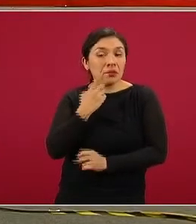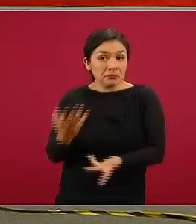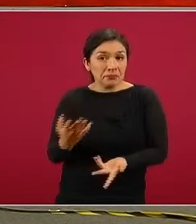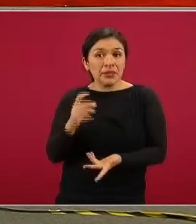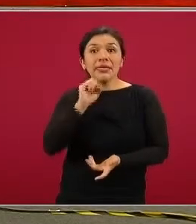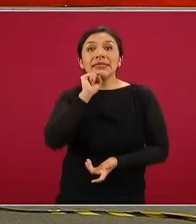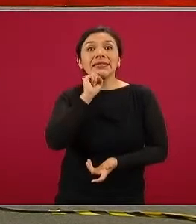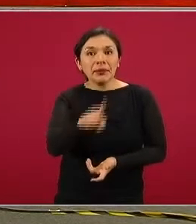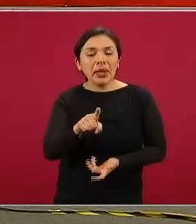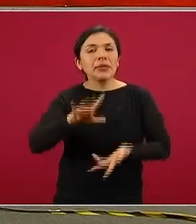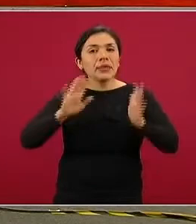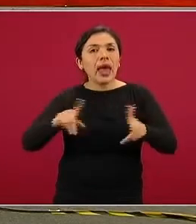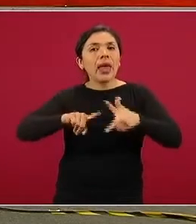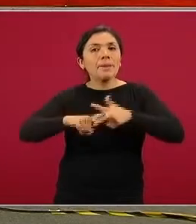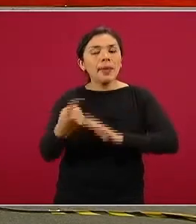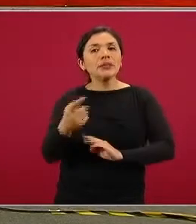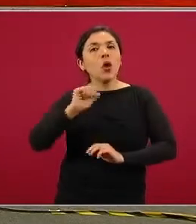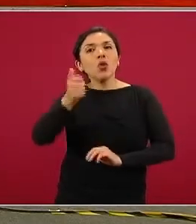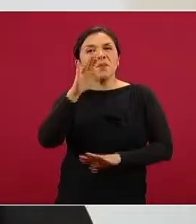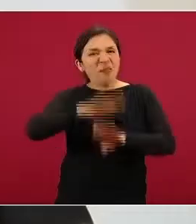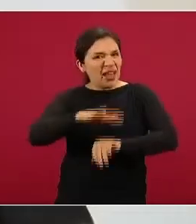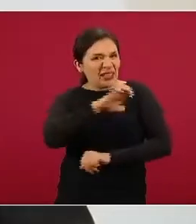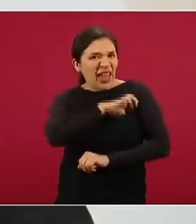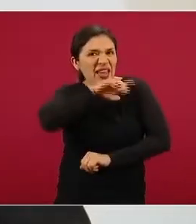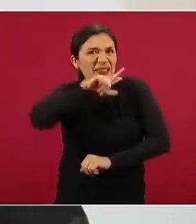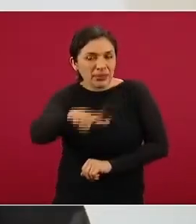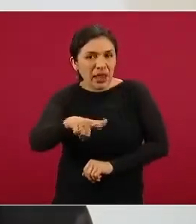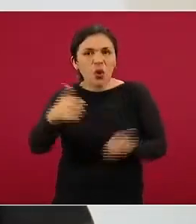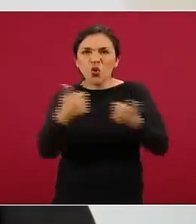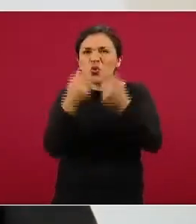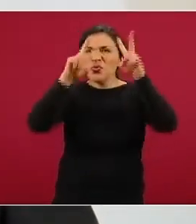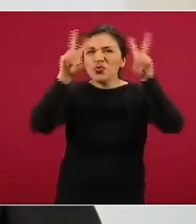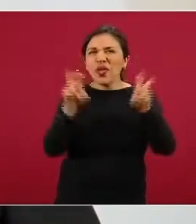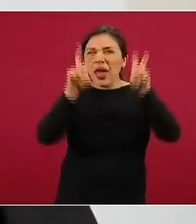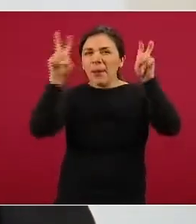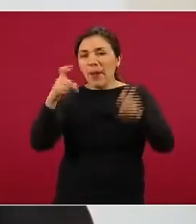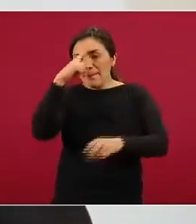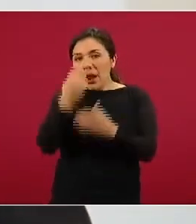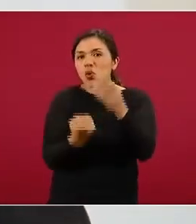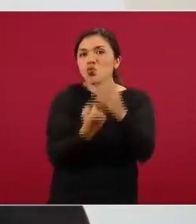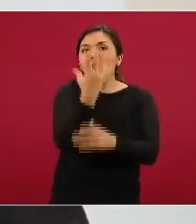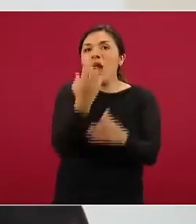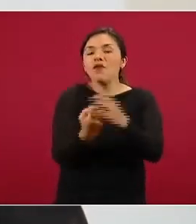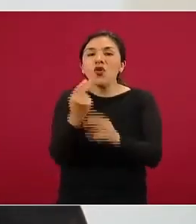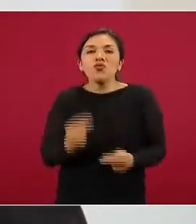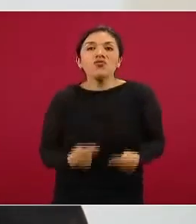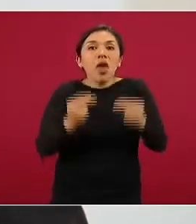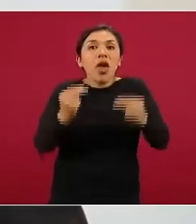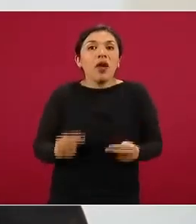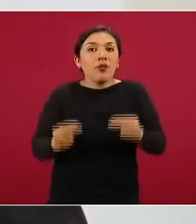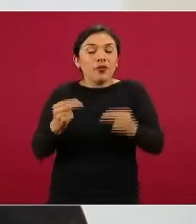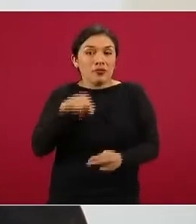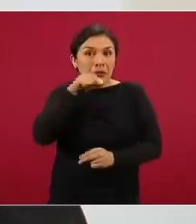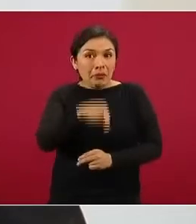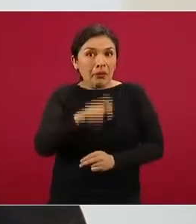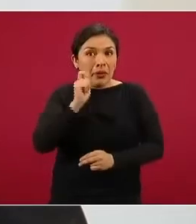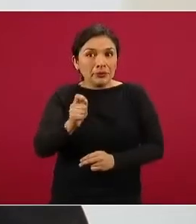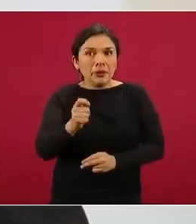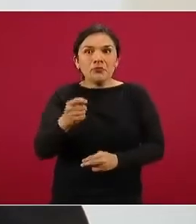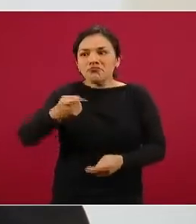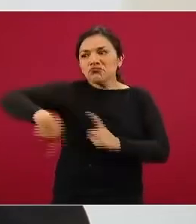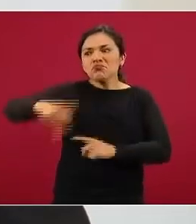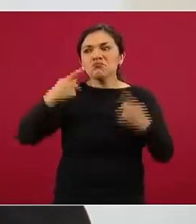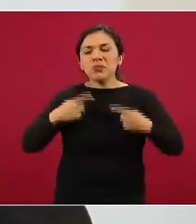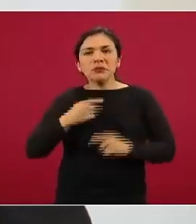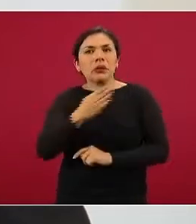también vamos a iniciar la especialización ya en temas de nichos de mercado, porque es parte de lo que nos ha